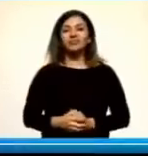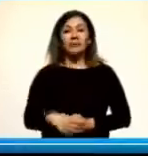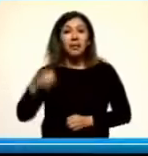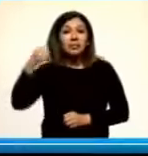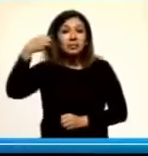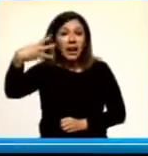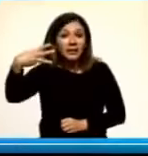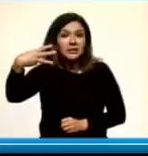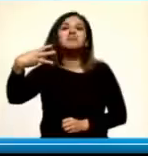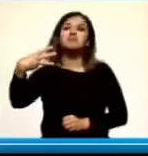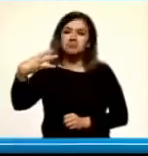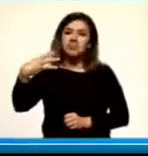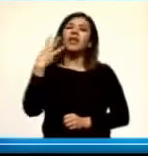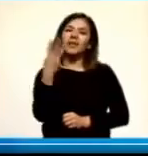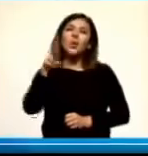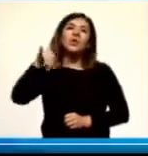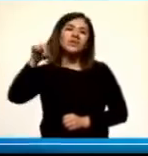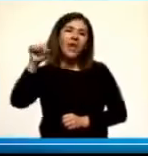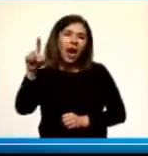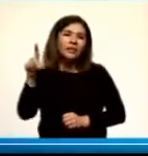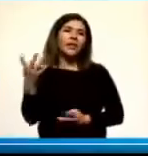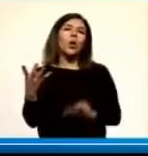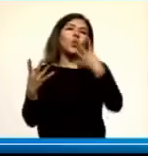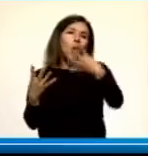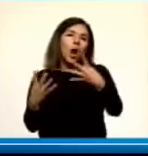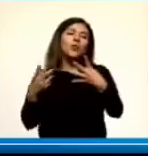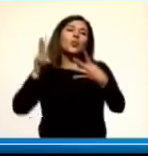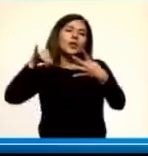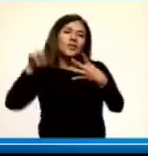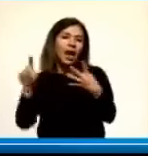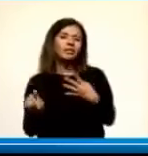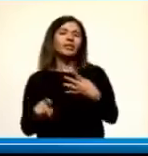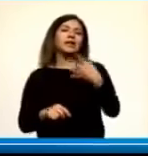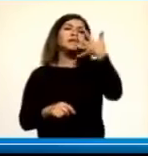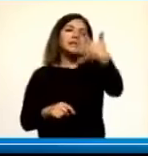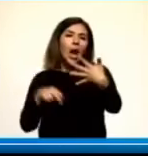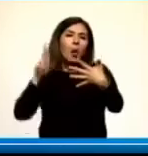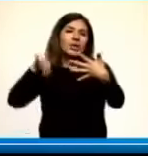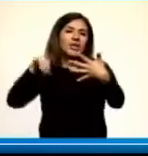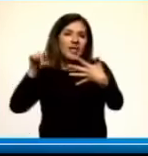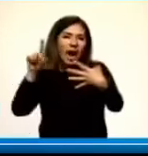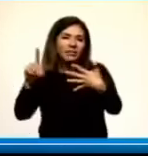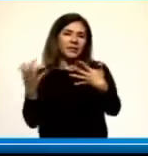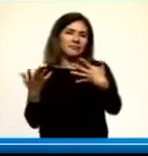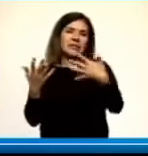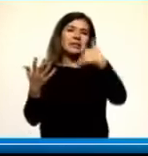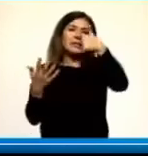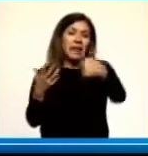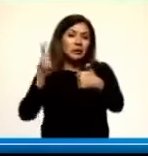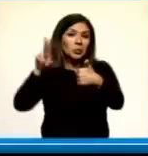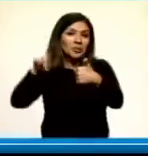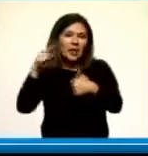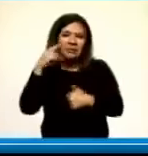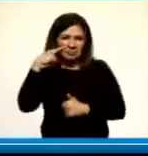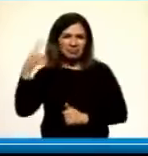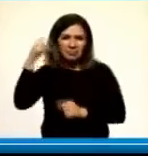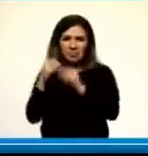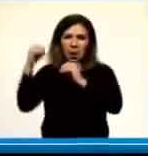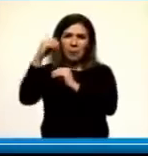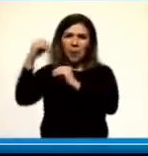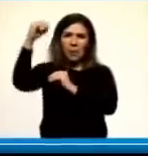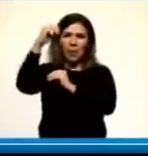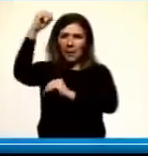3 pelotitas son 3 unidades. 4 unidades, 5 unidades, 6 unidades,